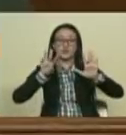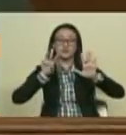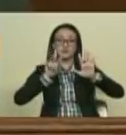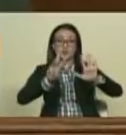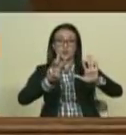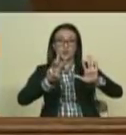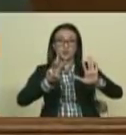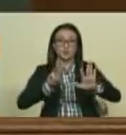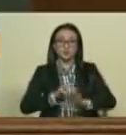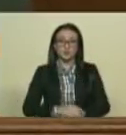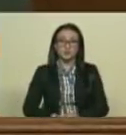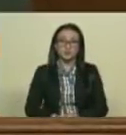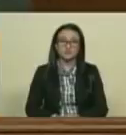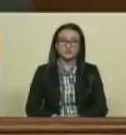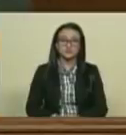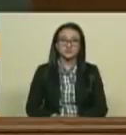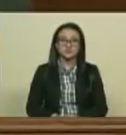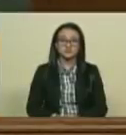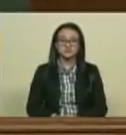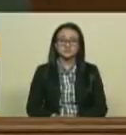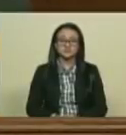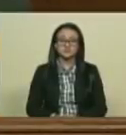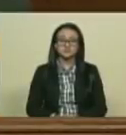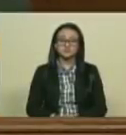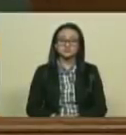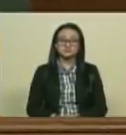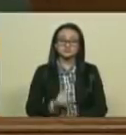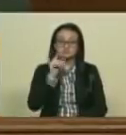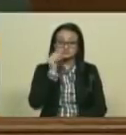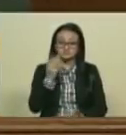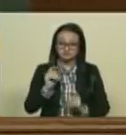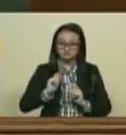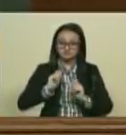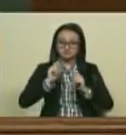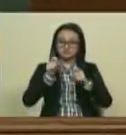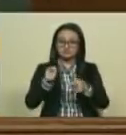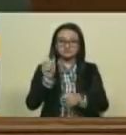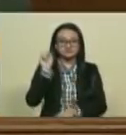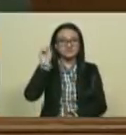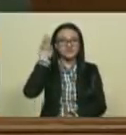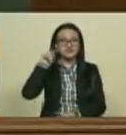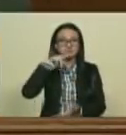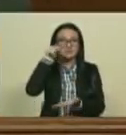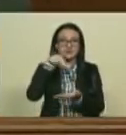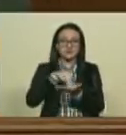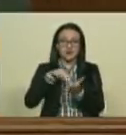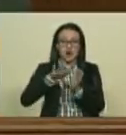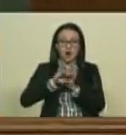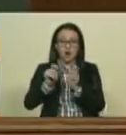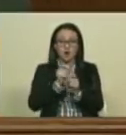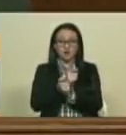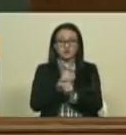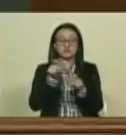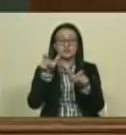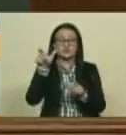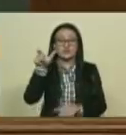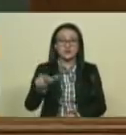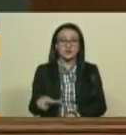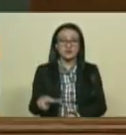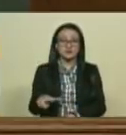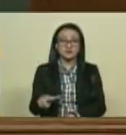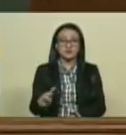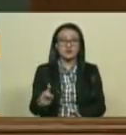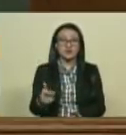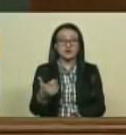1958-1998. Fue designado por la plenipotenciaria Asamblea Nacional Constituyente